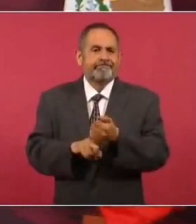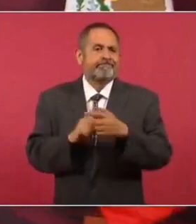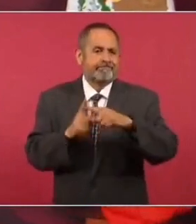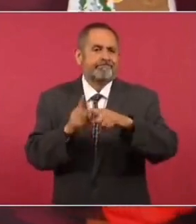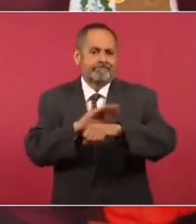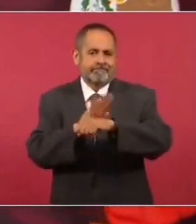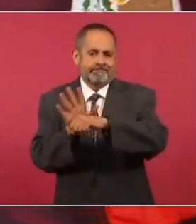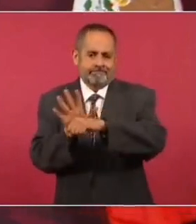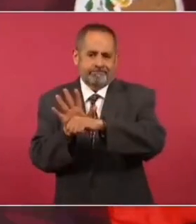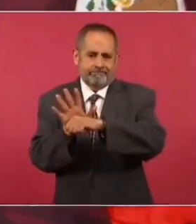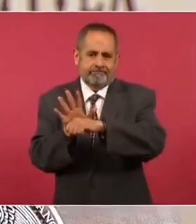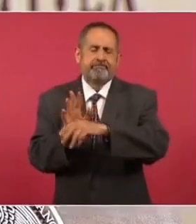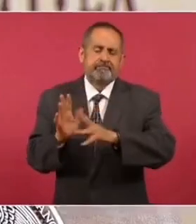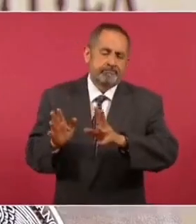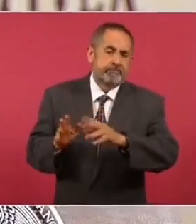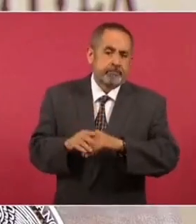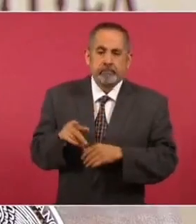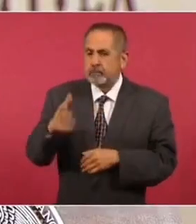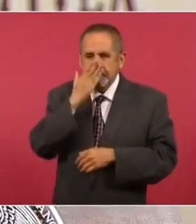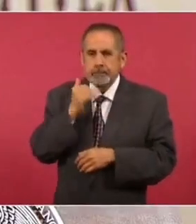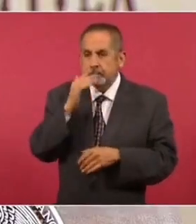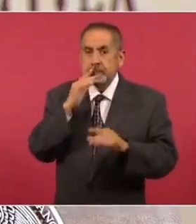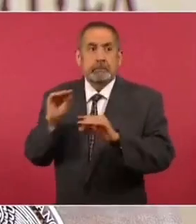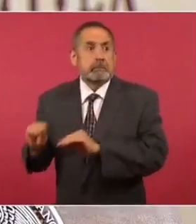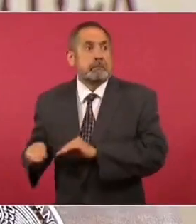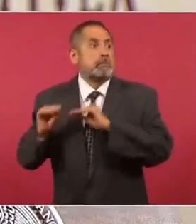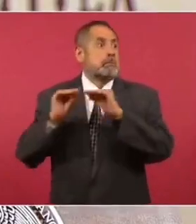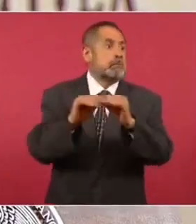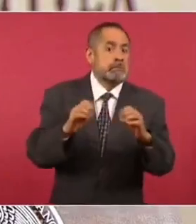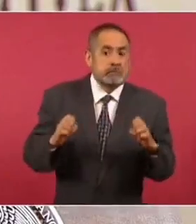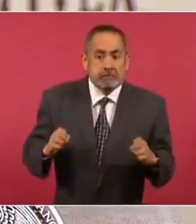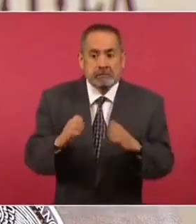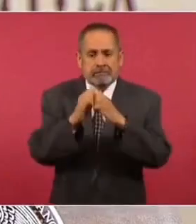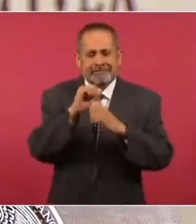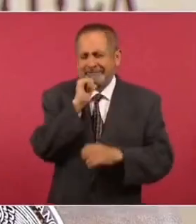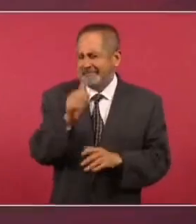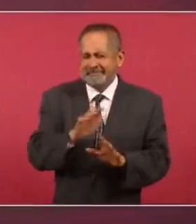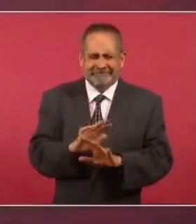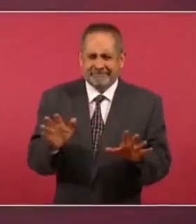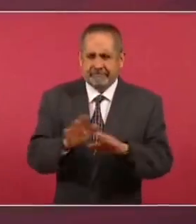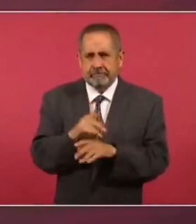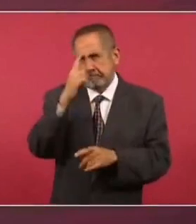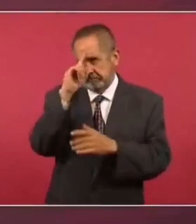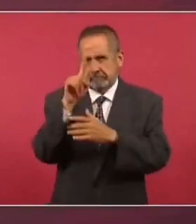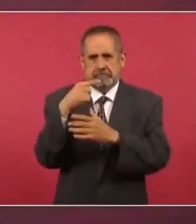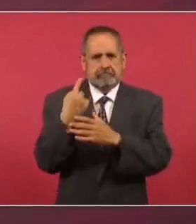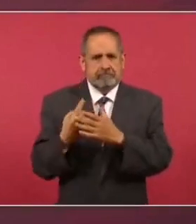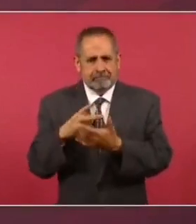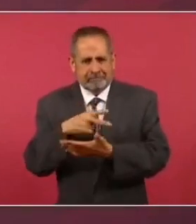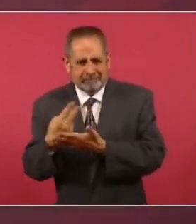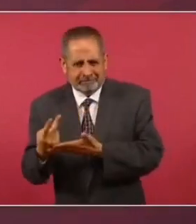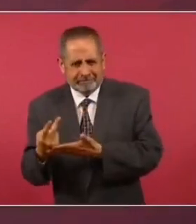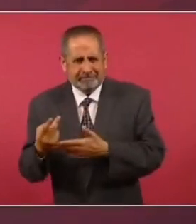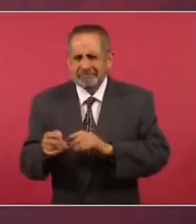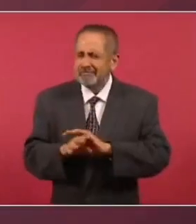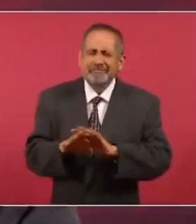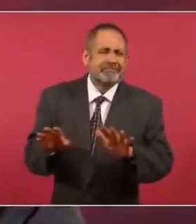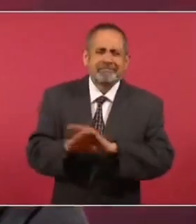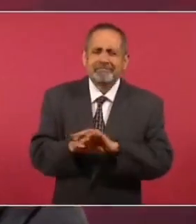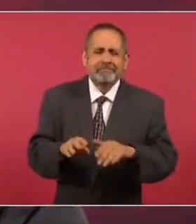covid 19 no hubo ningún traslado de emergencia no hubo ningún desvanecimiento Como algunos